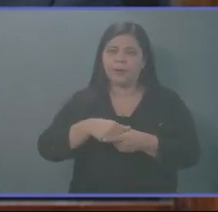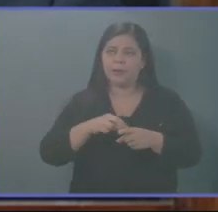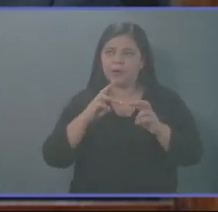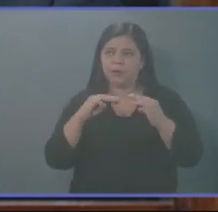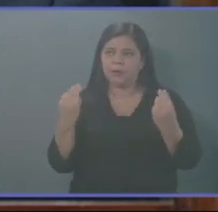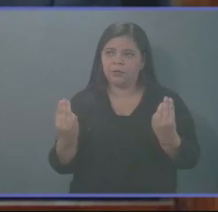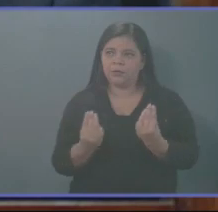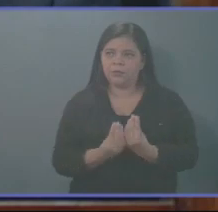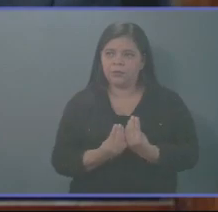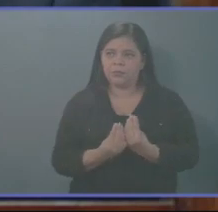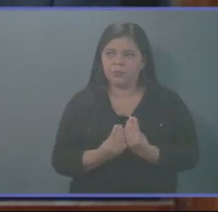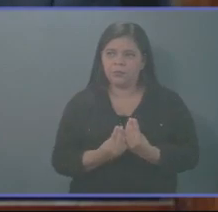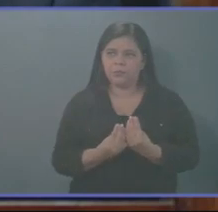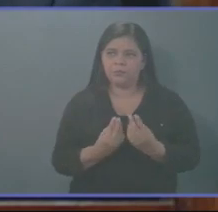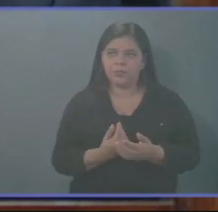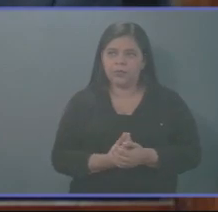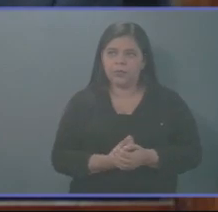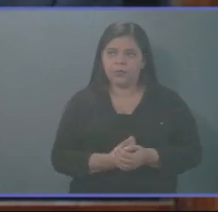ese periodo